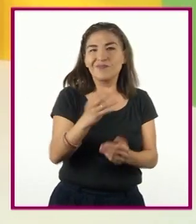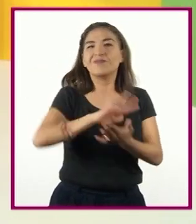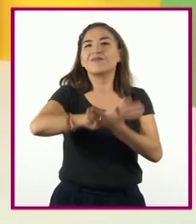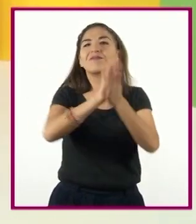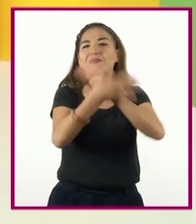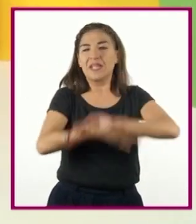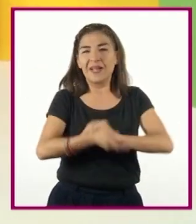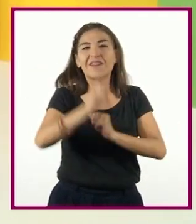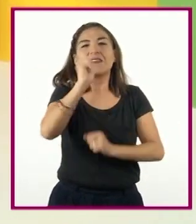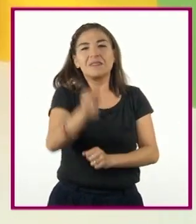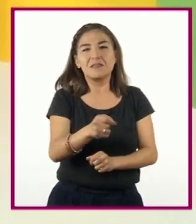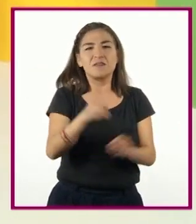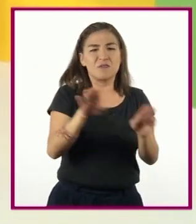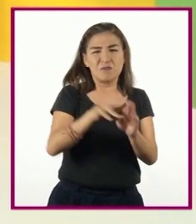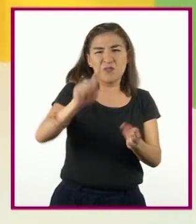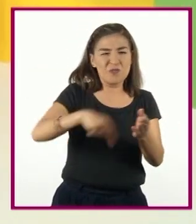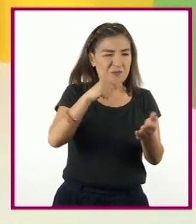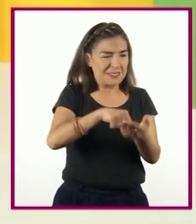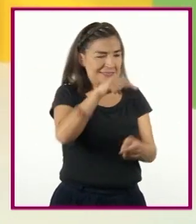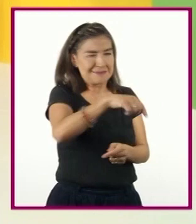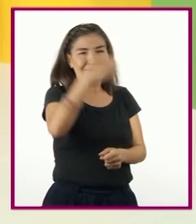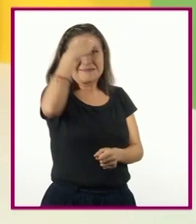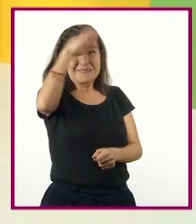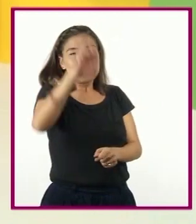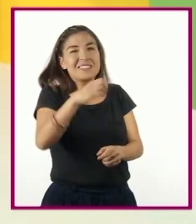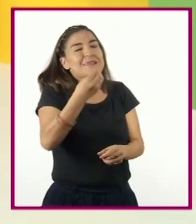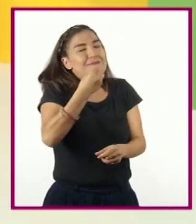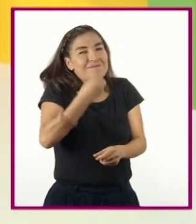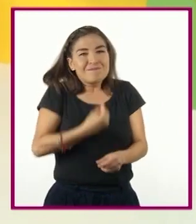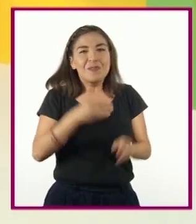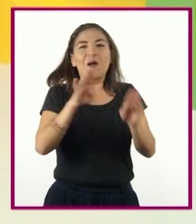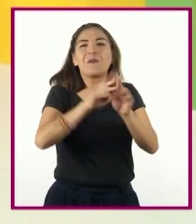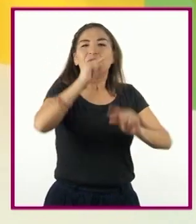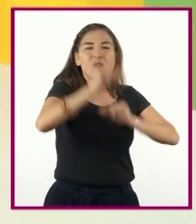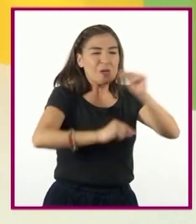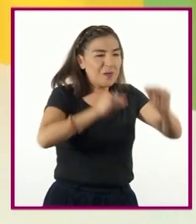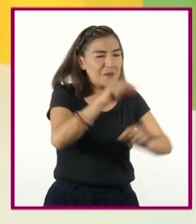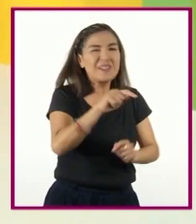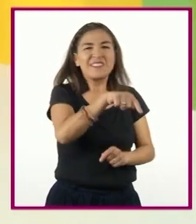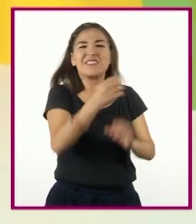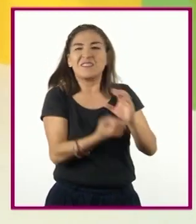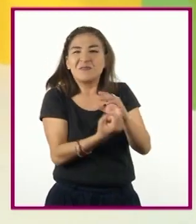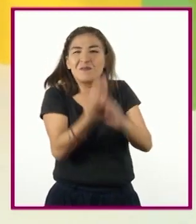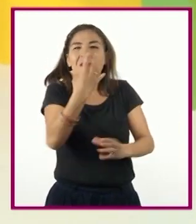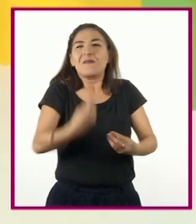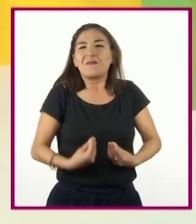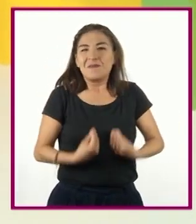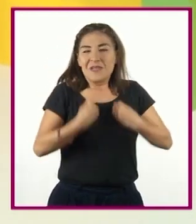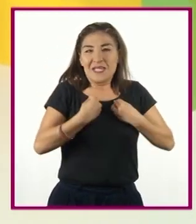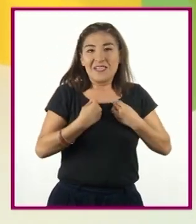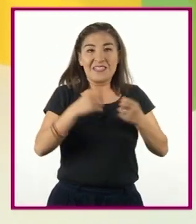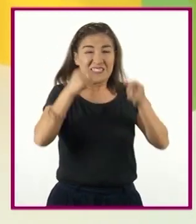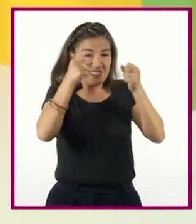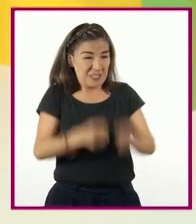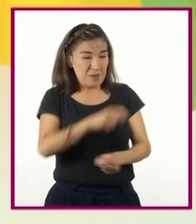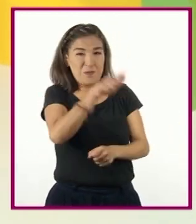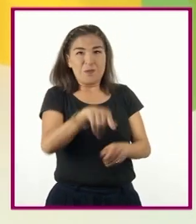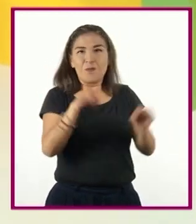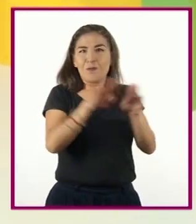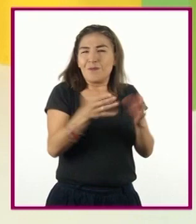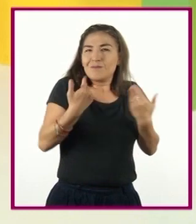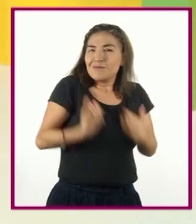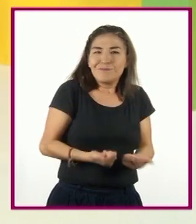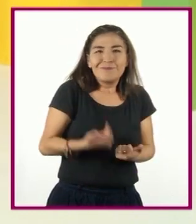Vivir en una comunidad extraña implica adaptarse a situaciones y condiciones que no siempre se entienden o nos